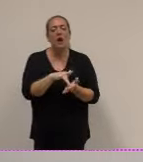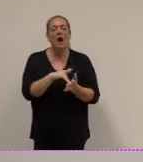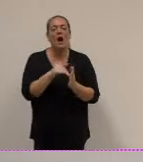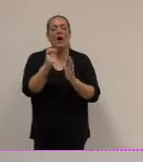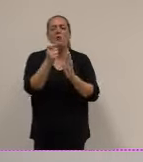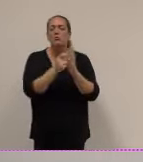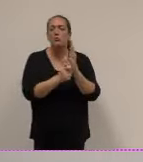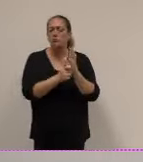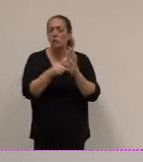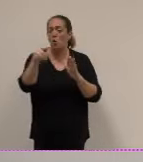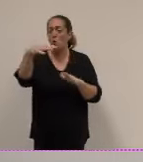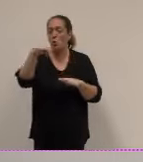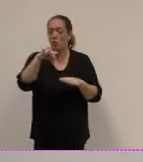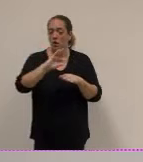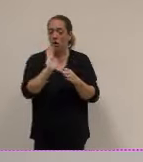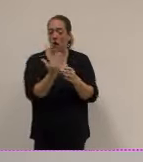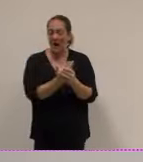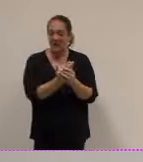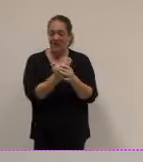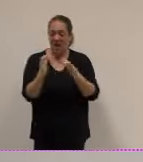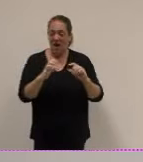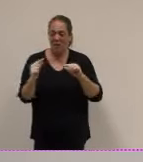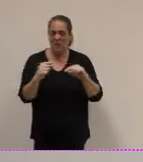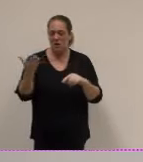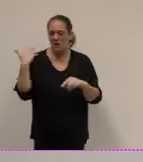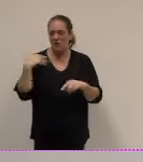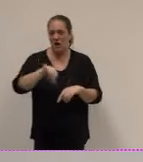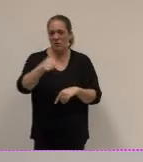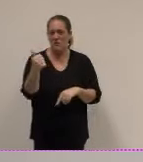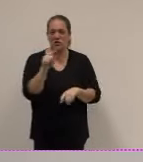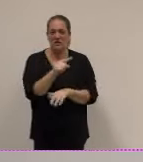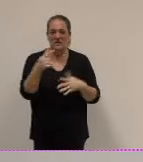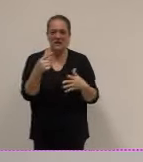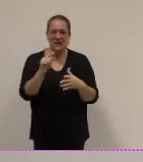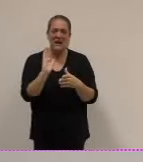único punto la aprobación de actas de sesiones plenarias anteriores. Son 16 actas.